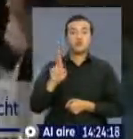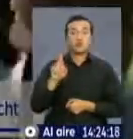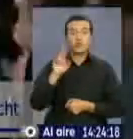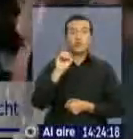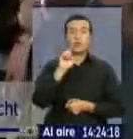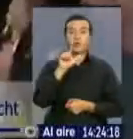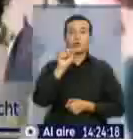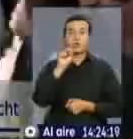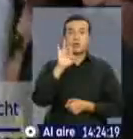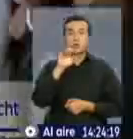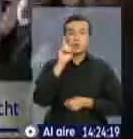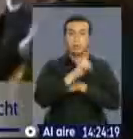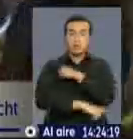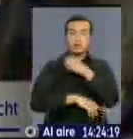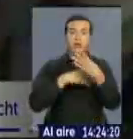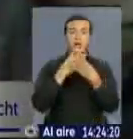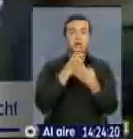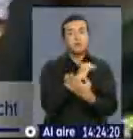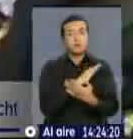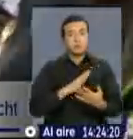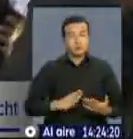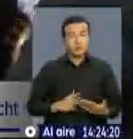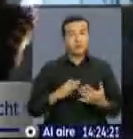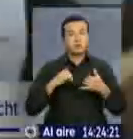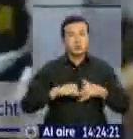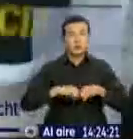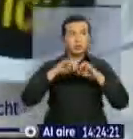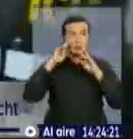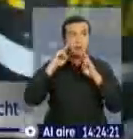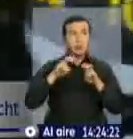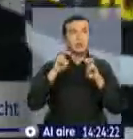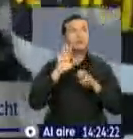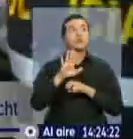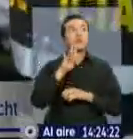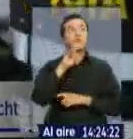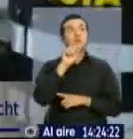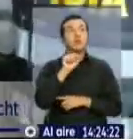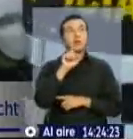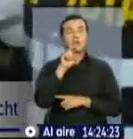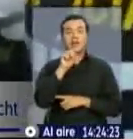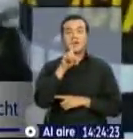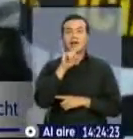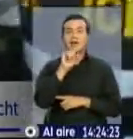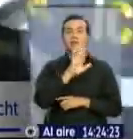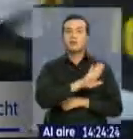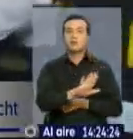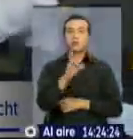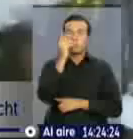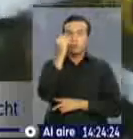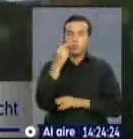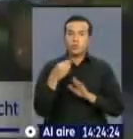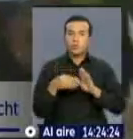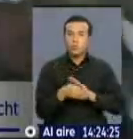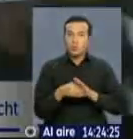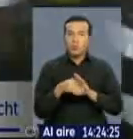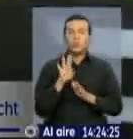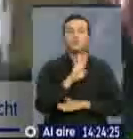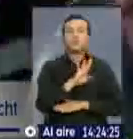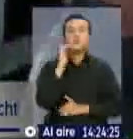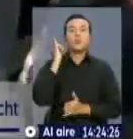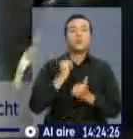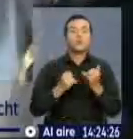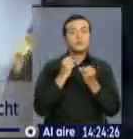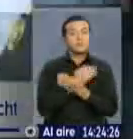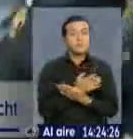su parte, cumple con una orden de prisión preventiva mientras es investigado junto con su esposa Nadine Heredia por la presunta financiación irregular de su última